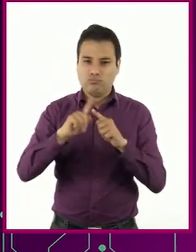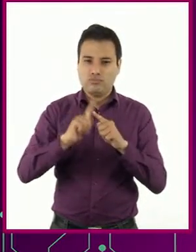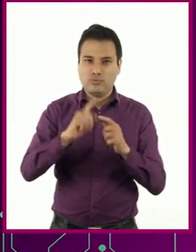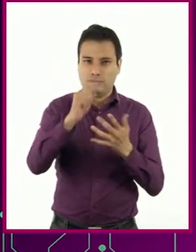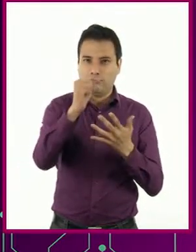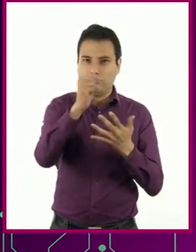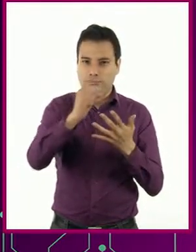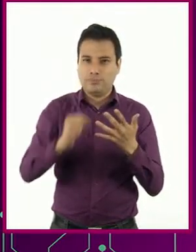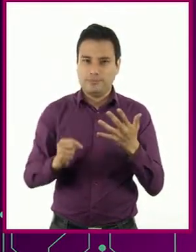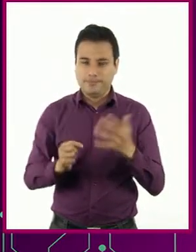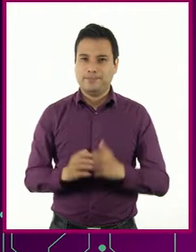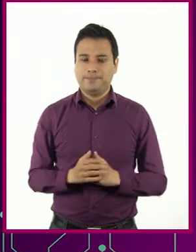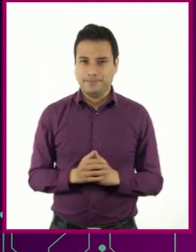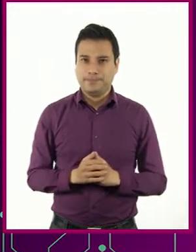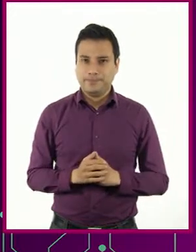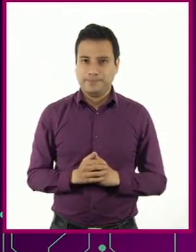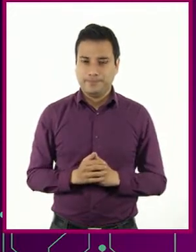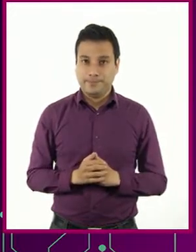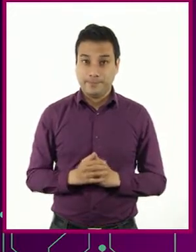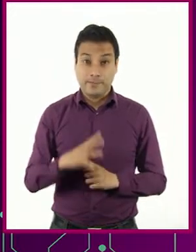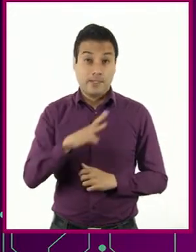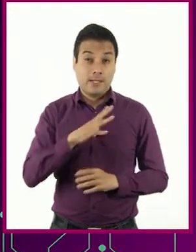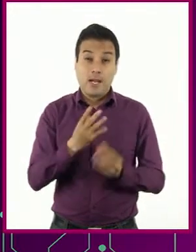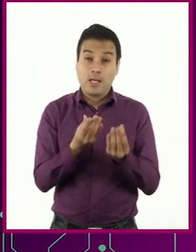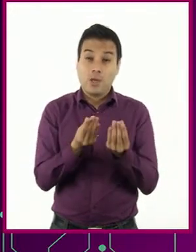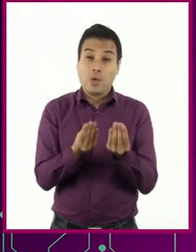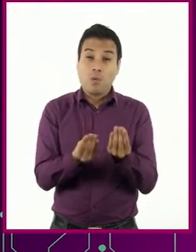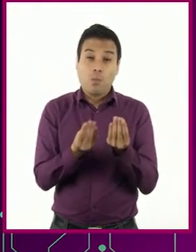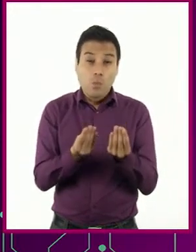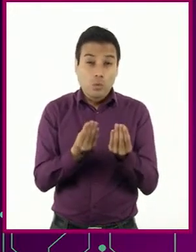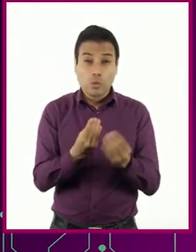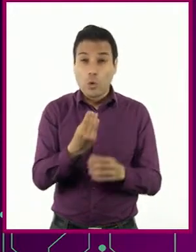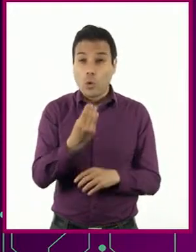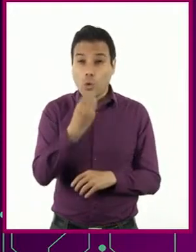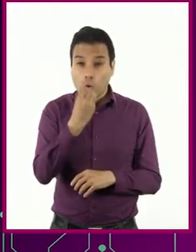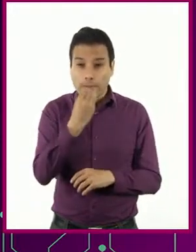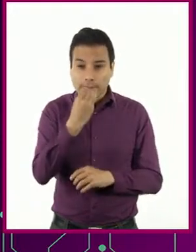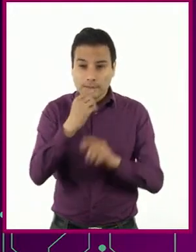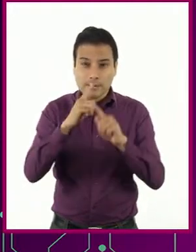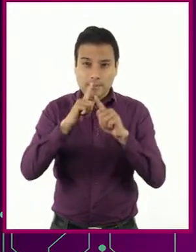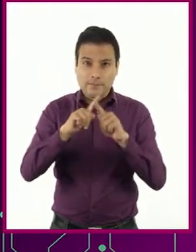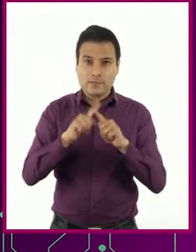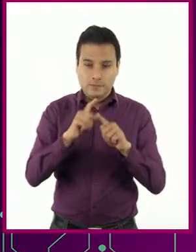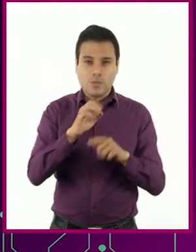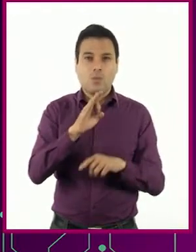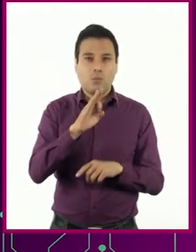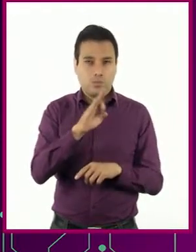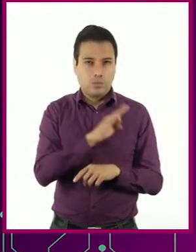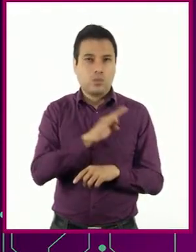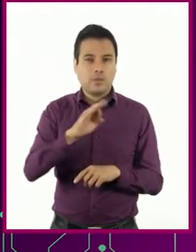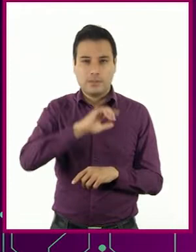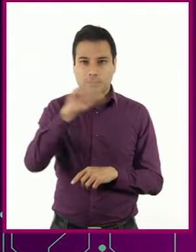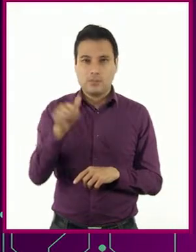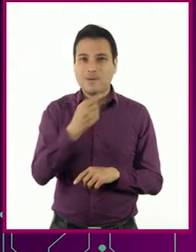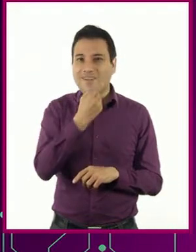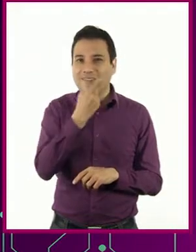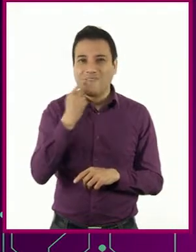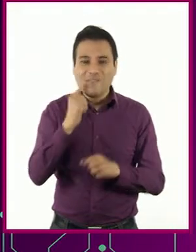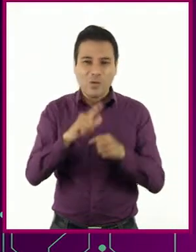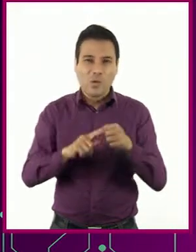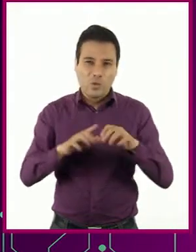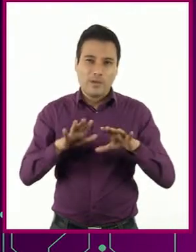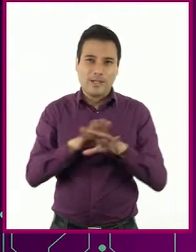en la actualidad, tenemos muchos alimentos que nos llegan a provocar pigmentos, como lo